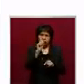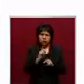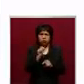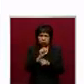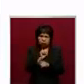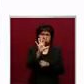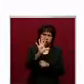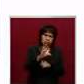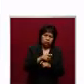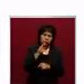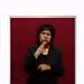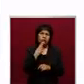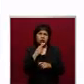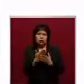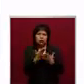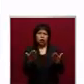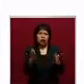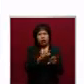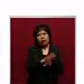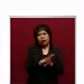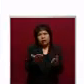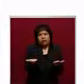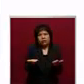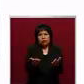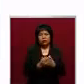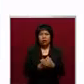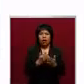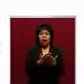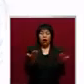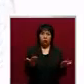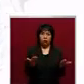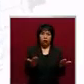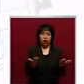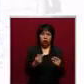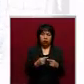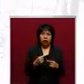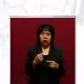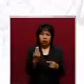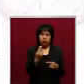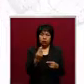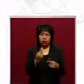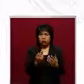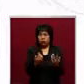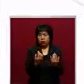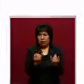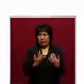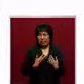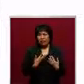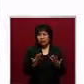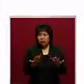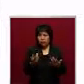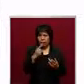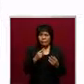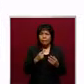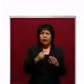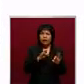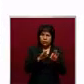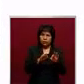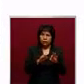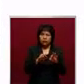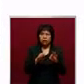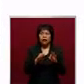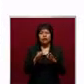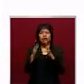para usarlo. Ahora cambian las cosas. Ahora tengo que pensar en las condiciones y recursos disponibles en